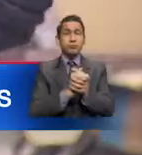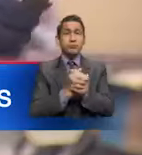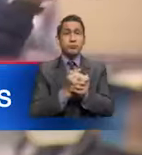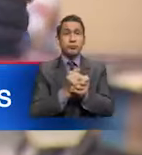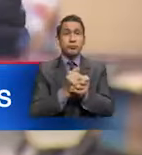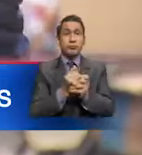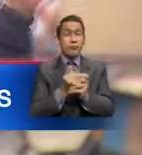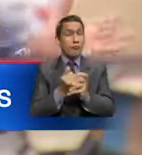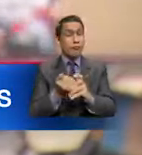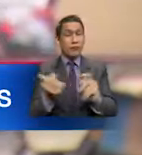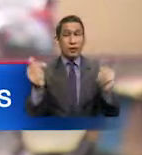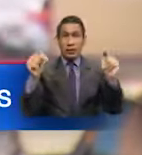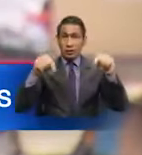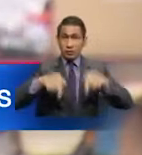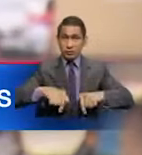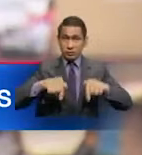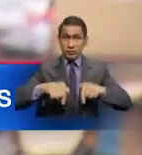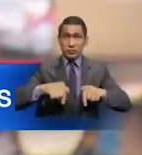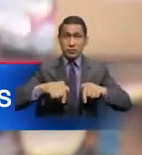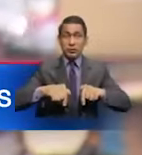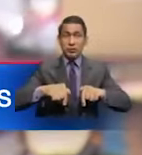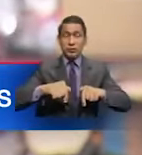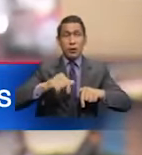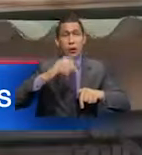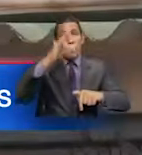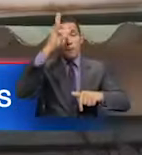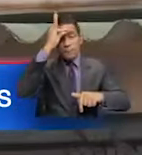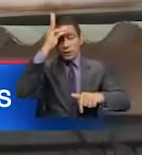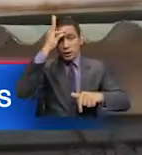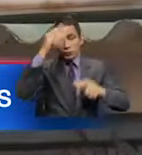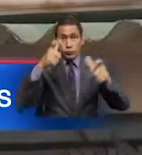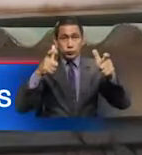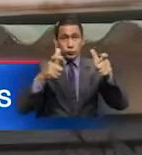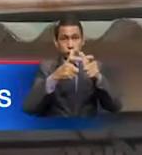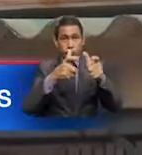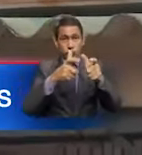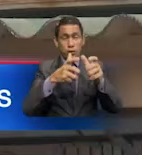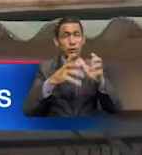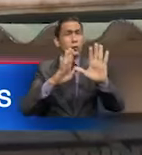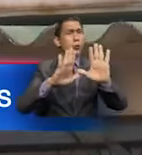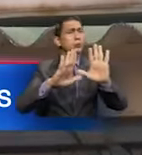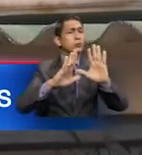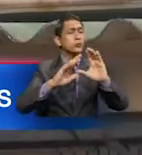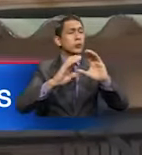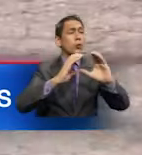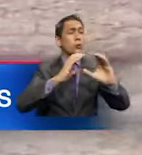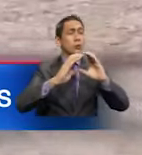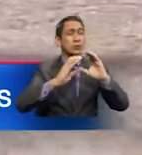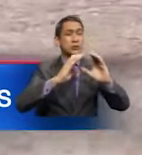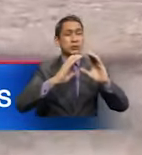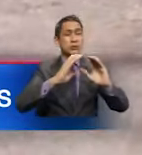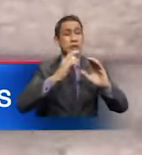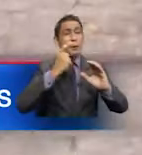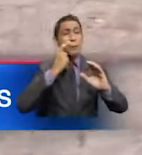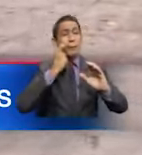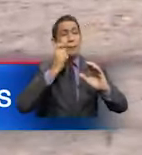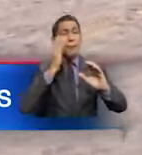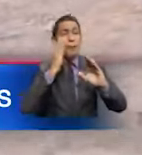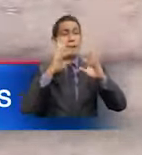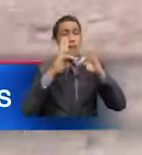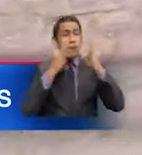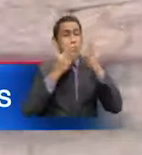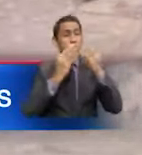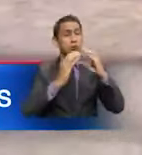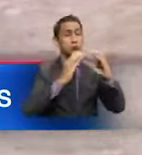un centro de salud donde hemos conversado con algunos padres de los pacientes, principalmente los niños que llegan con afecciones en la piel.